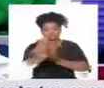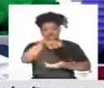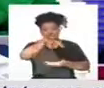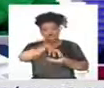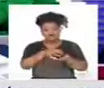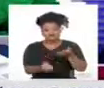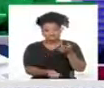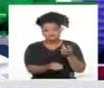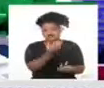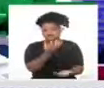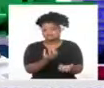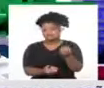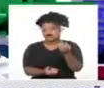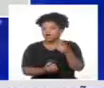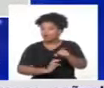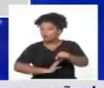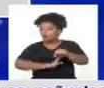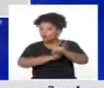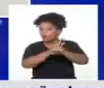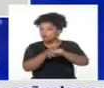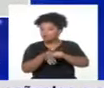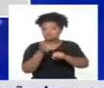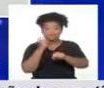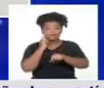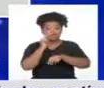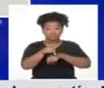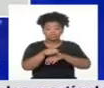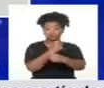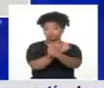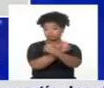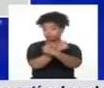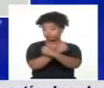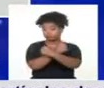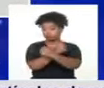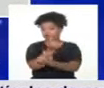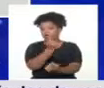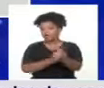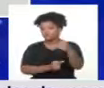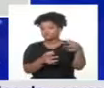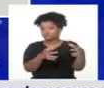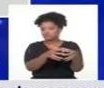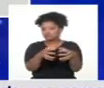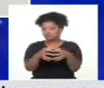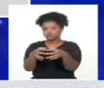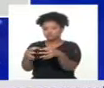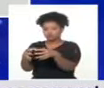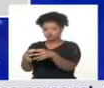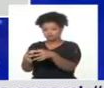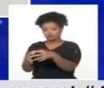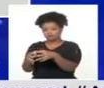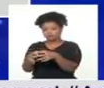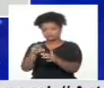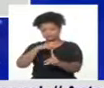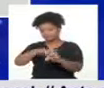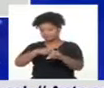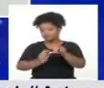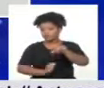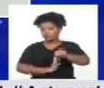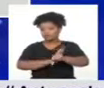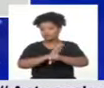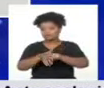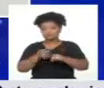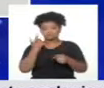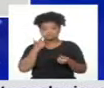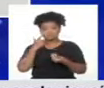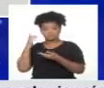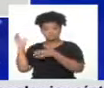riesgo, porque ya hay grupos importantes de casos que tienen COVID. Artemisa con un